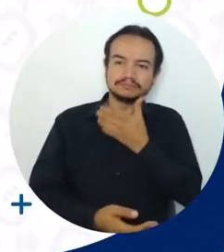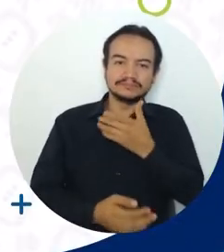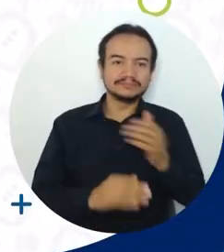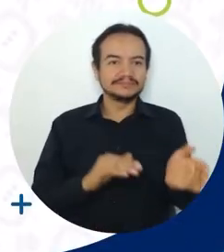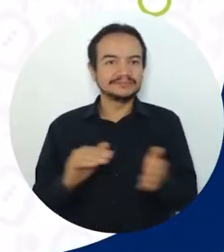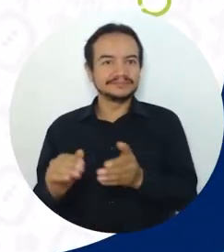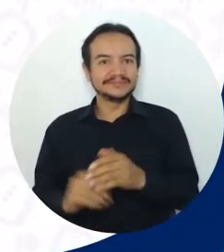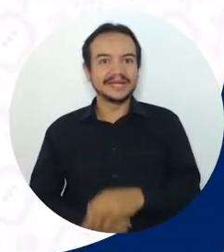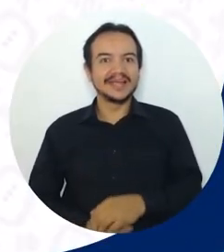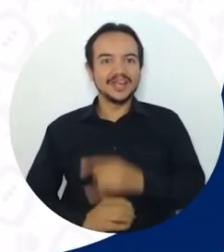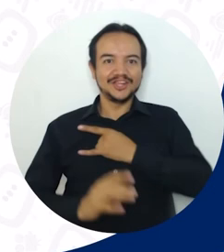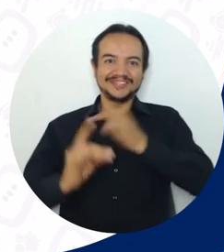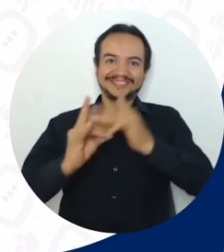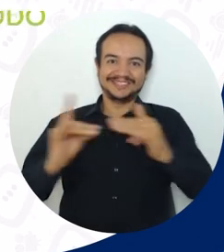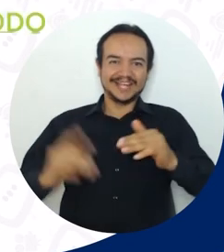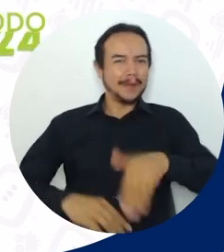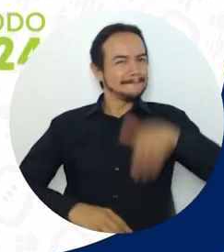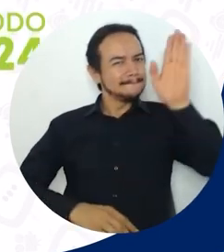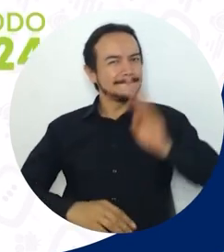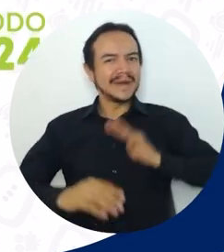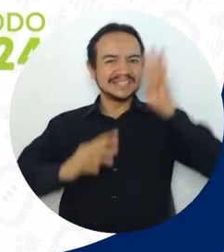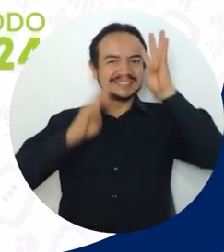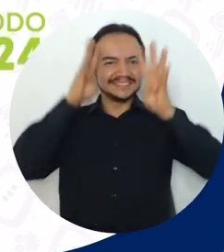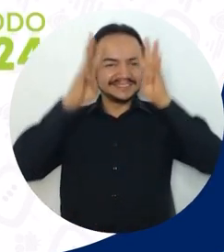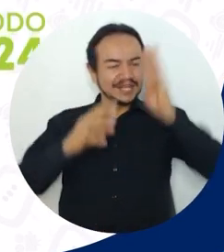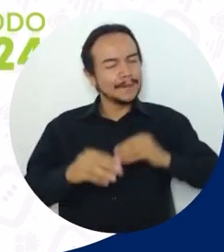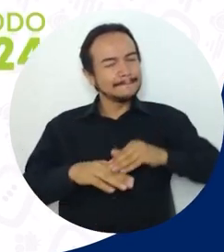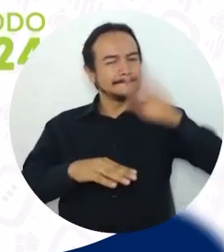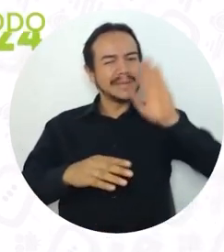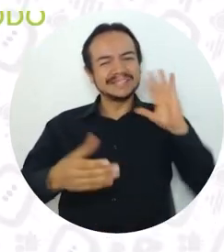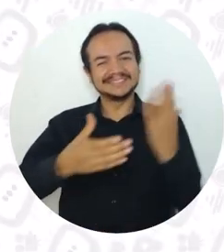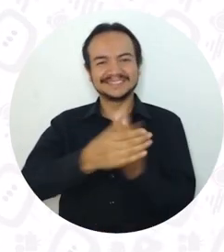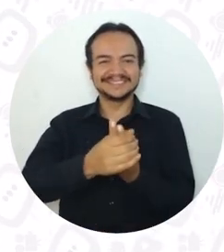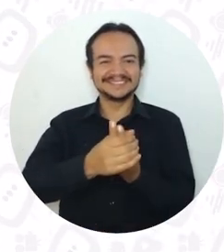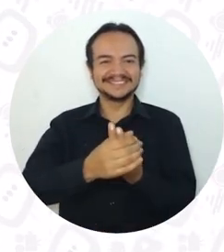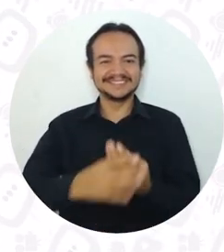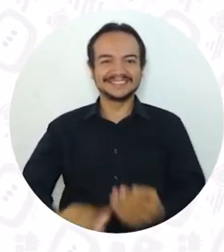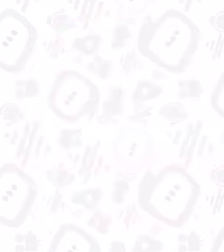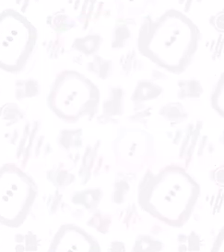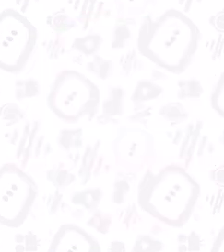y todo eso. Universidad del Magdalena, aún más incluyente e innovadora.